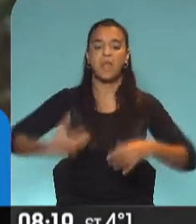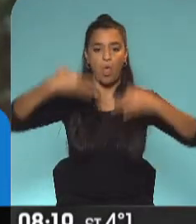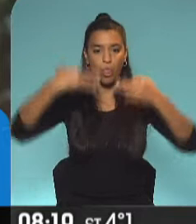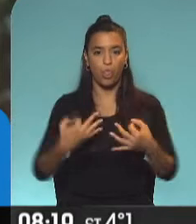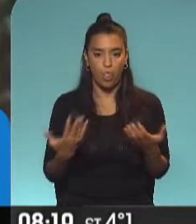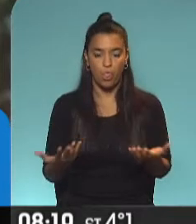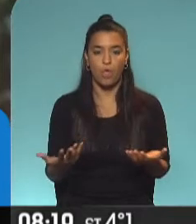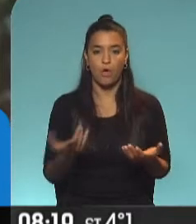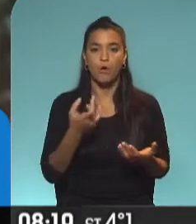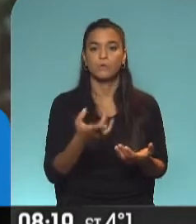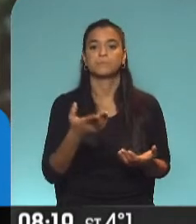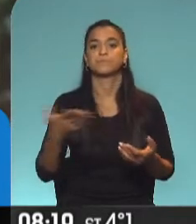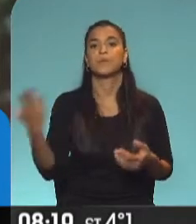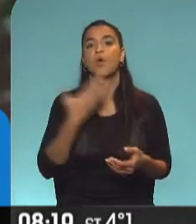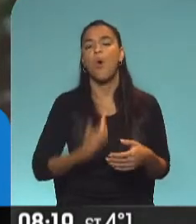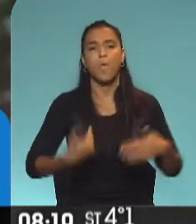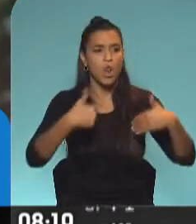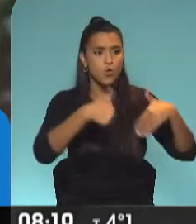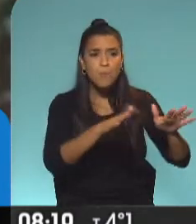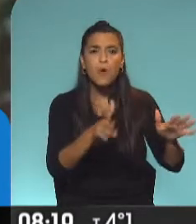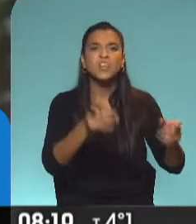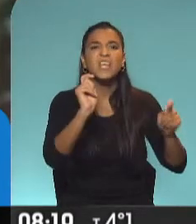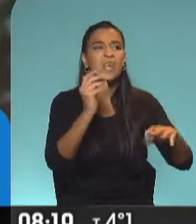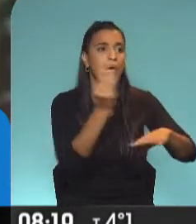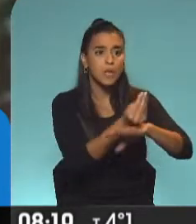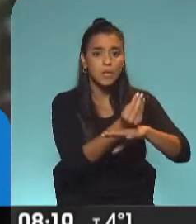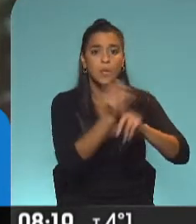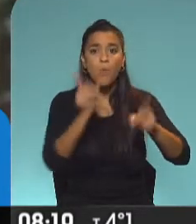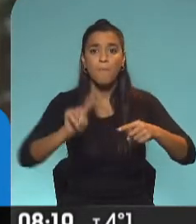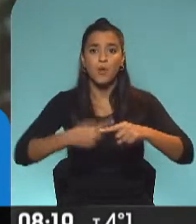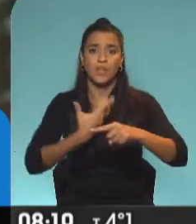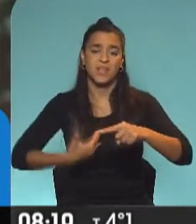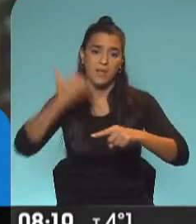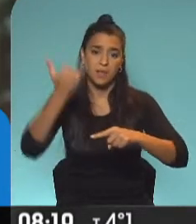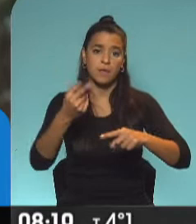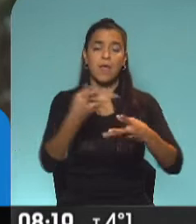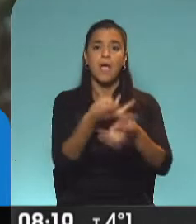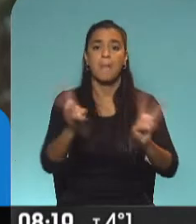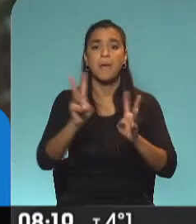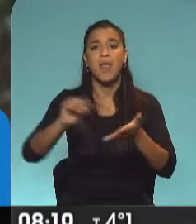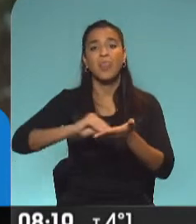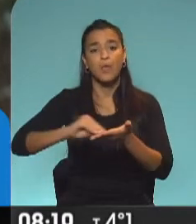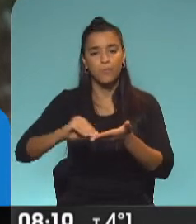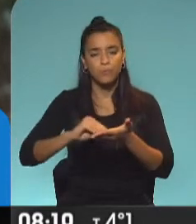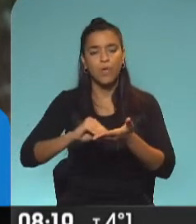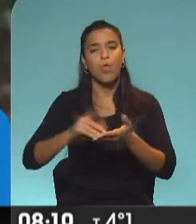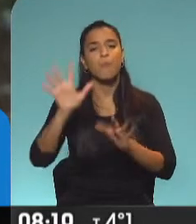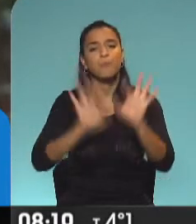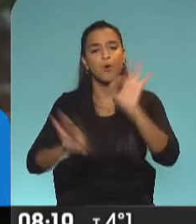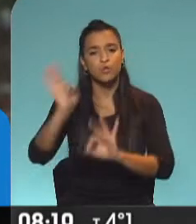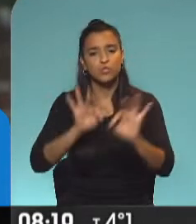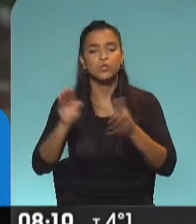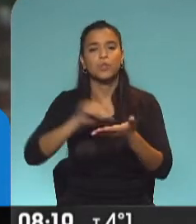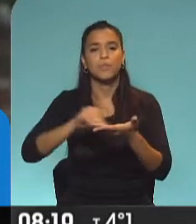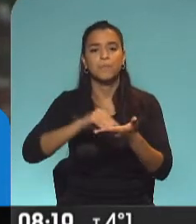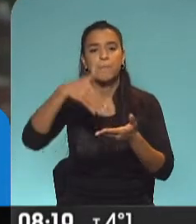que excedan a los gobiernos de turno? Esto ha ocurrido en la Cámara de Diputados, una iniciativa del